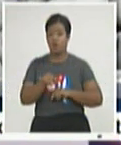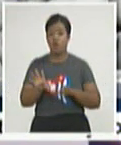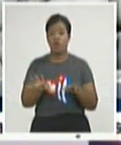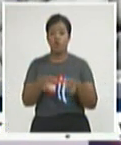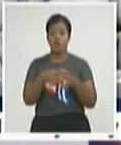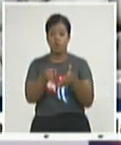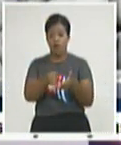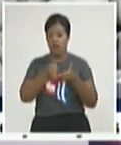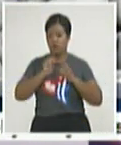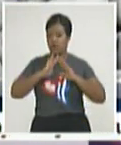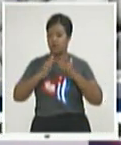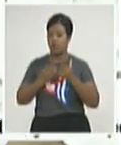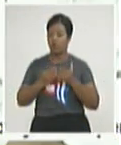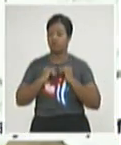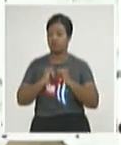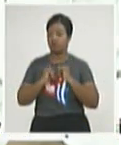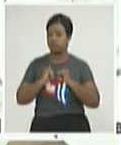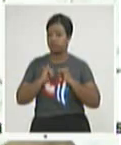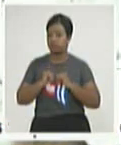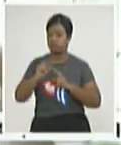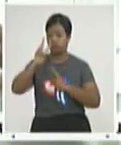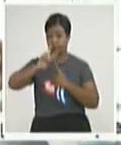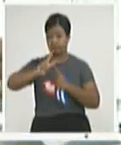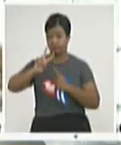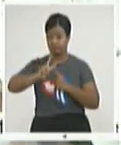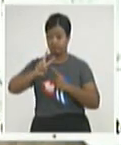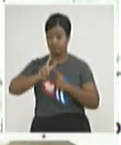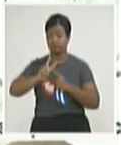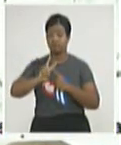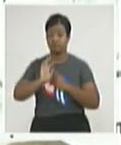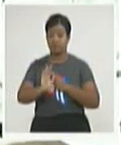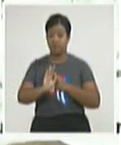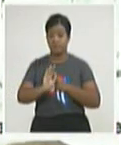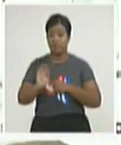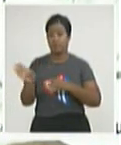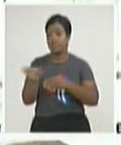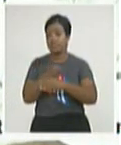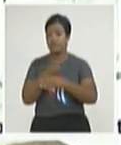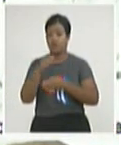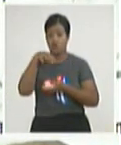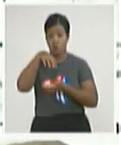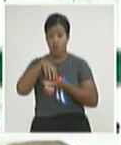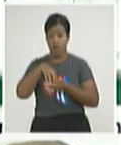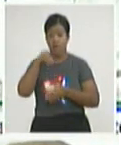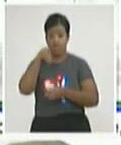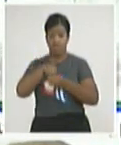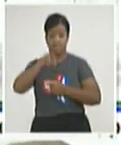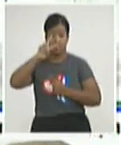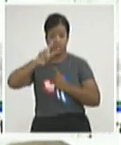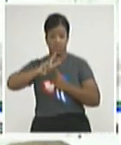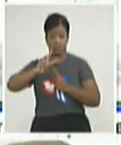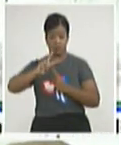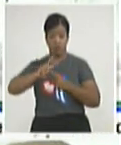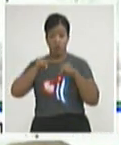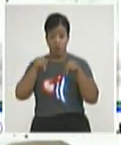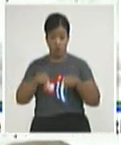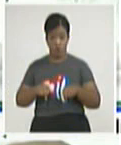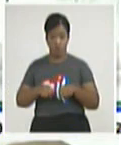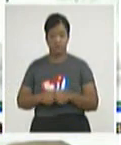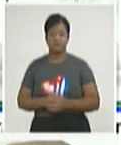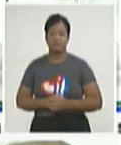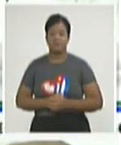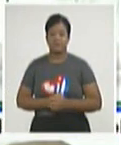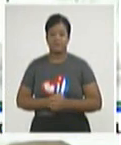hace posible esta transmisión en diferentes ubicaciones como es en el día de hoy. Y